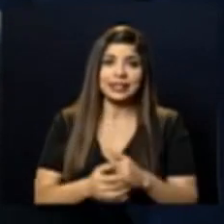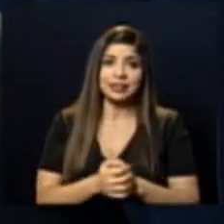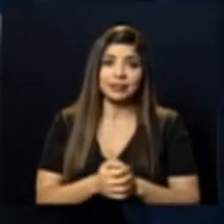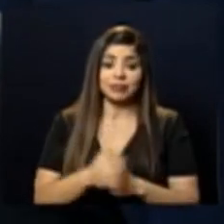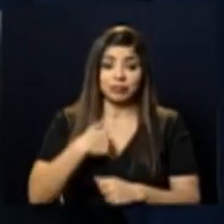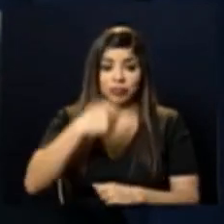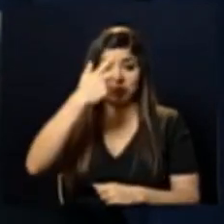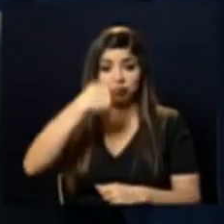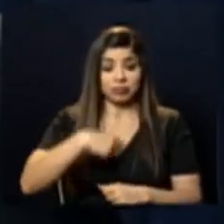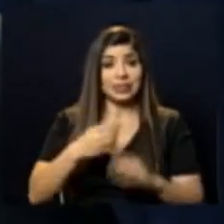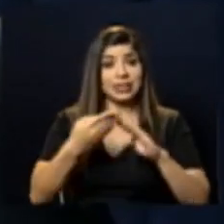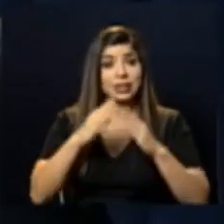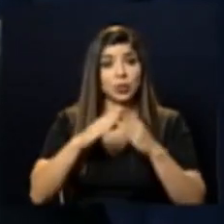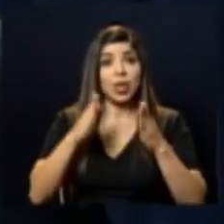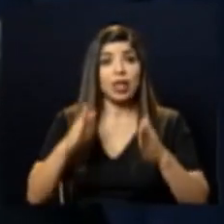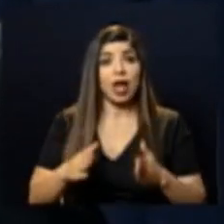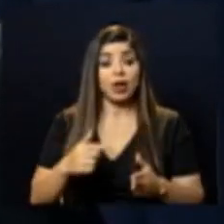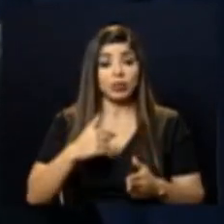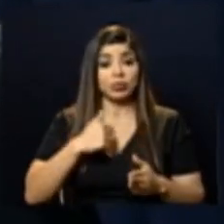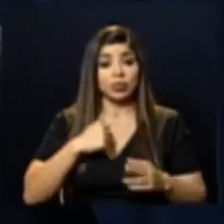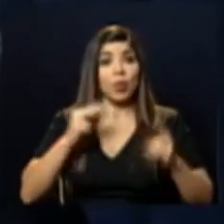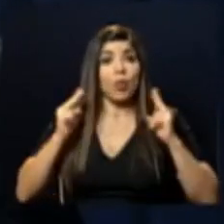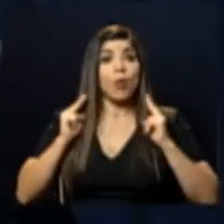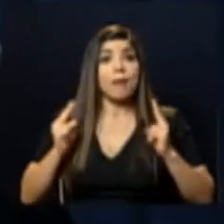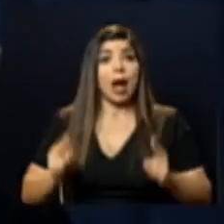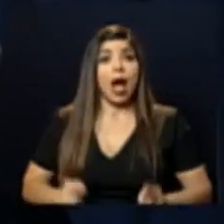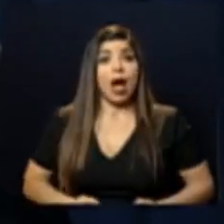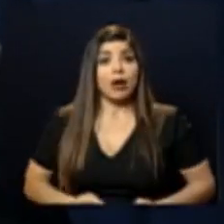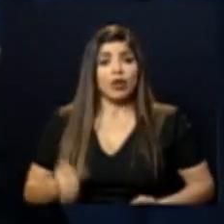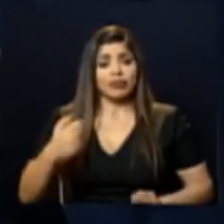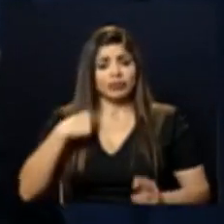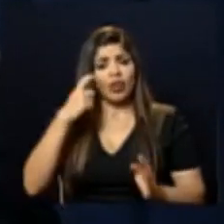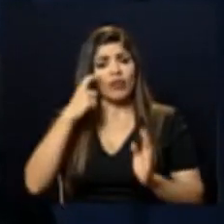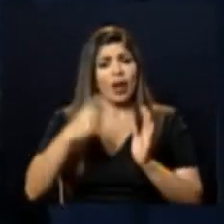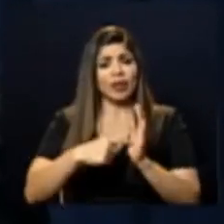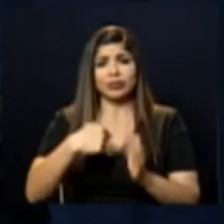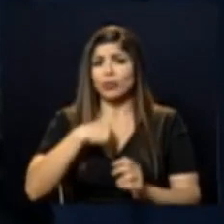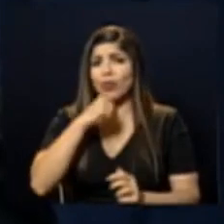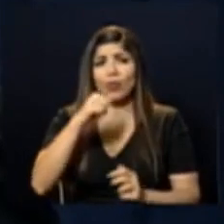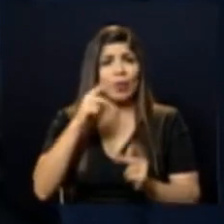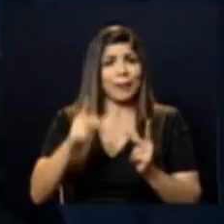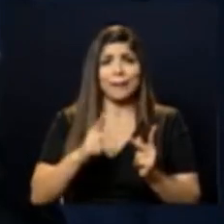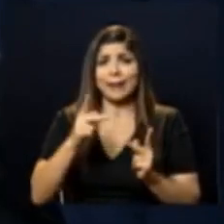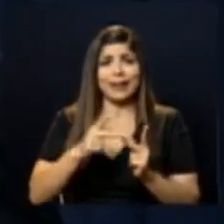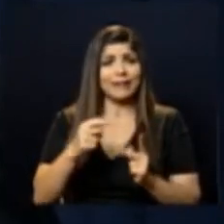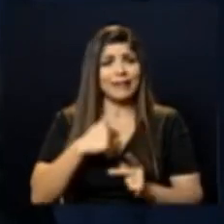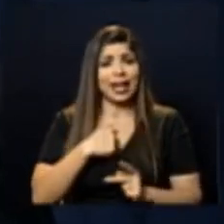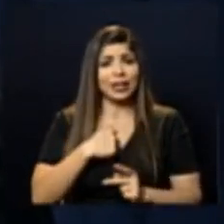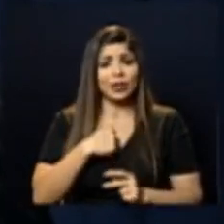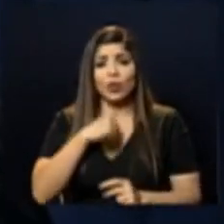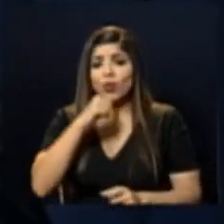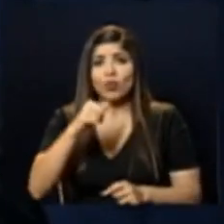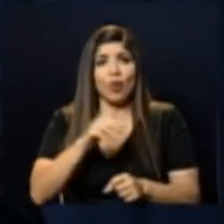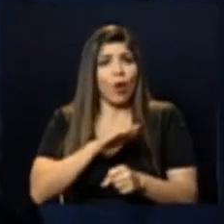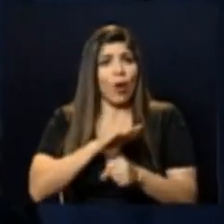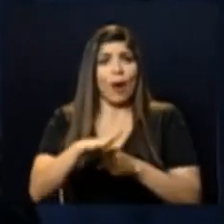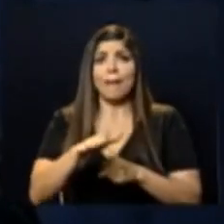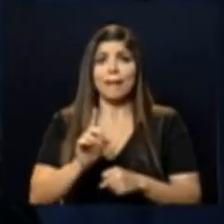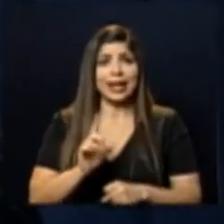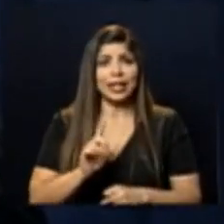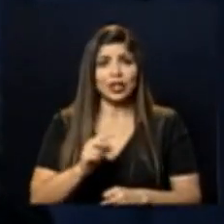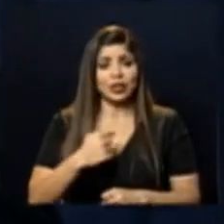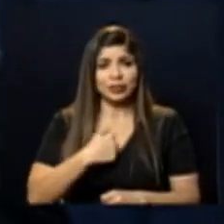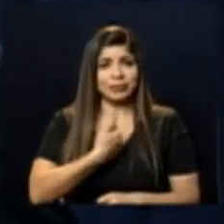Como ciudadano y humano, me reconozco imperfecto e incompleto,